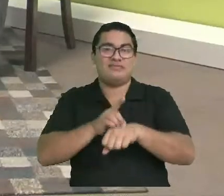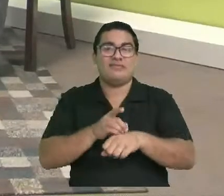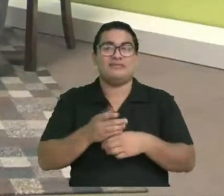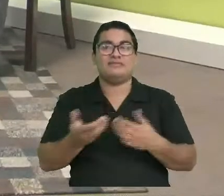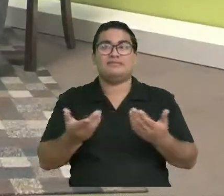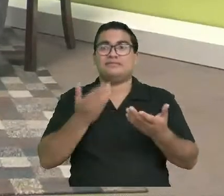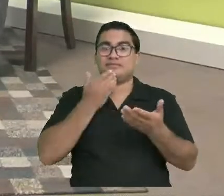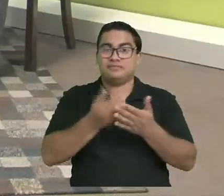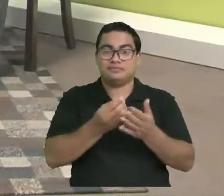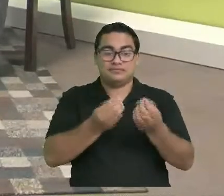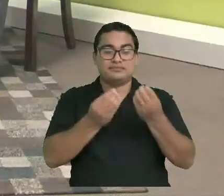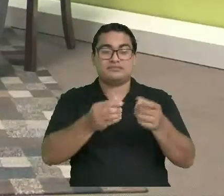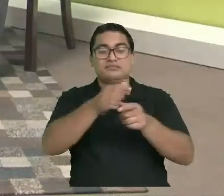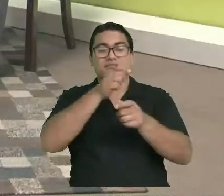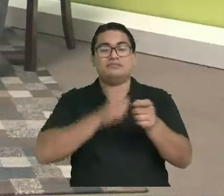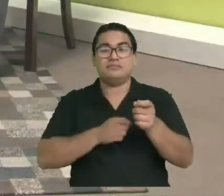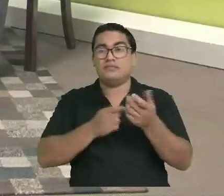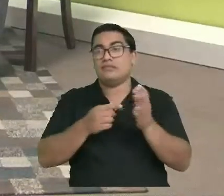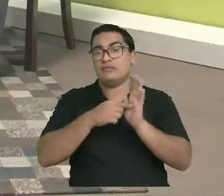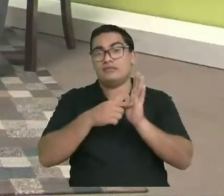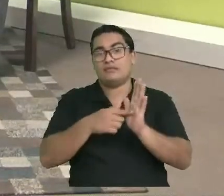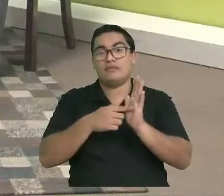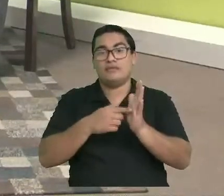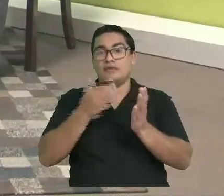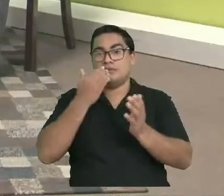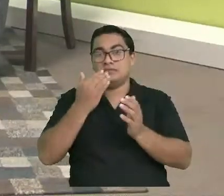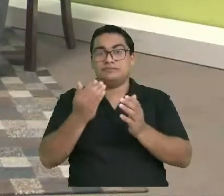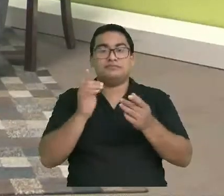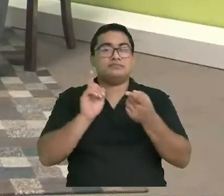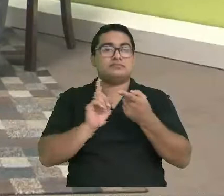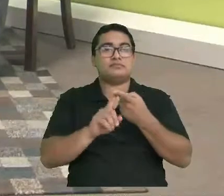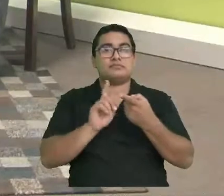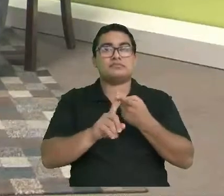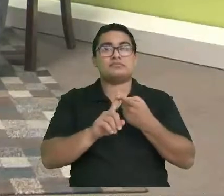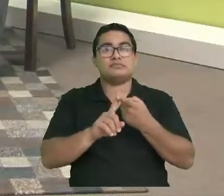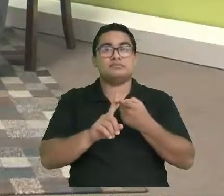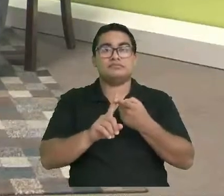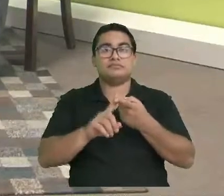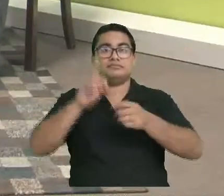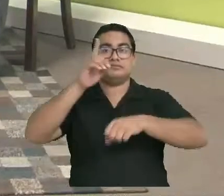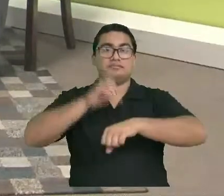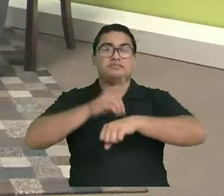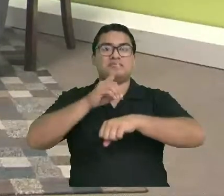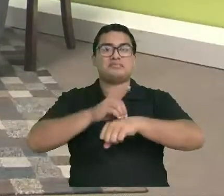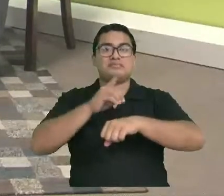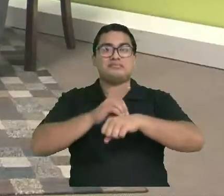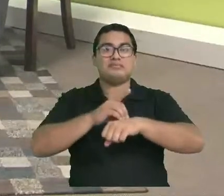haberme invitado, ¿verdad? Bueno. En primer lugar, antes, doctor, sí.